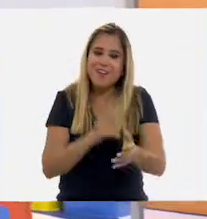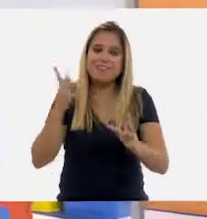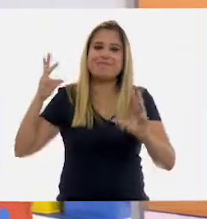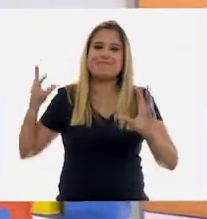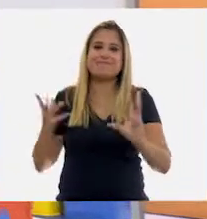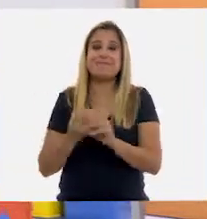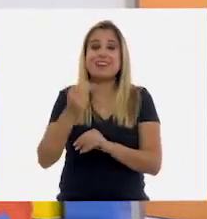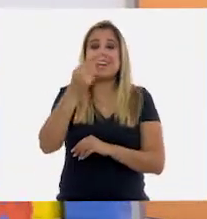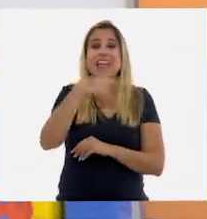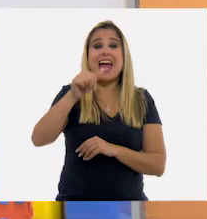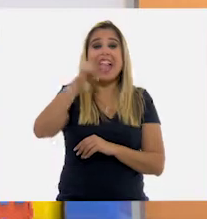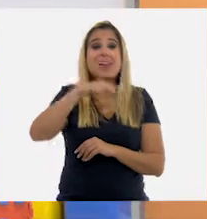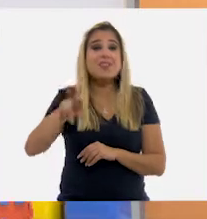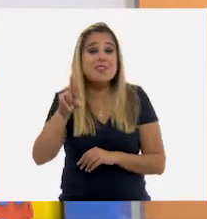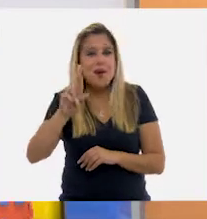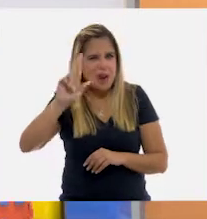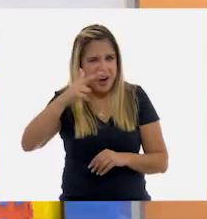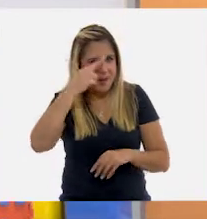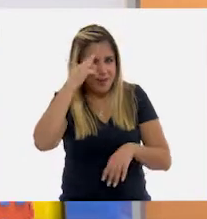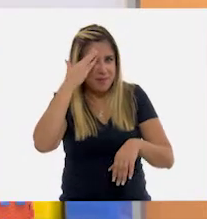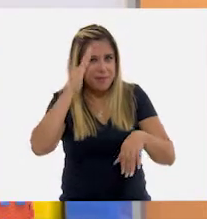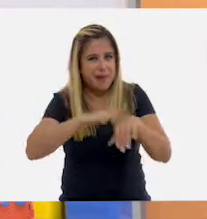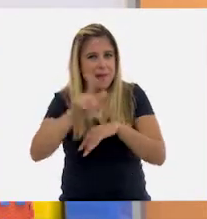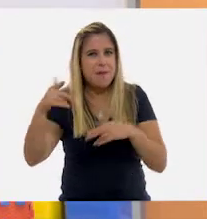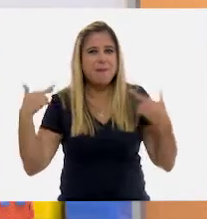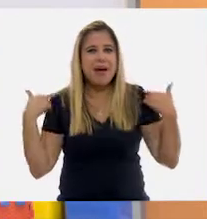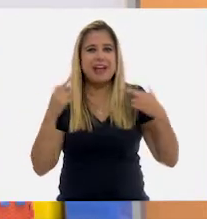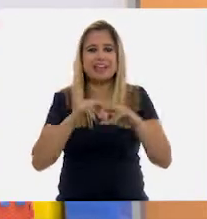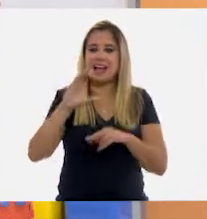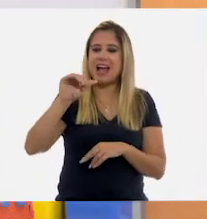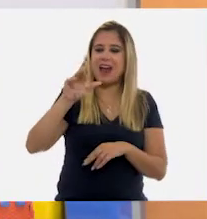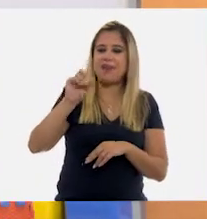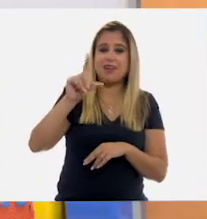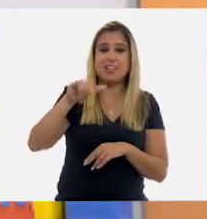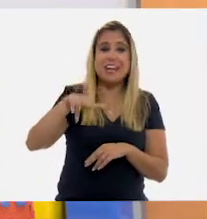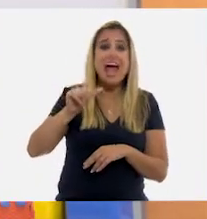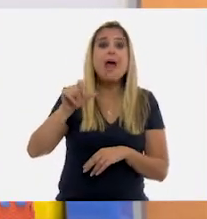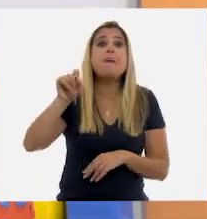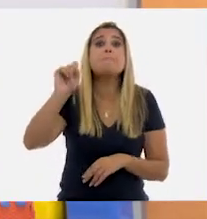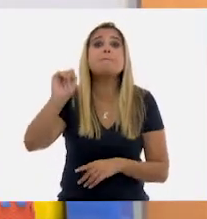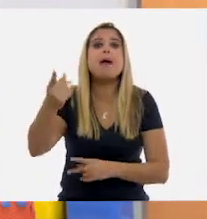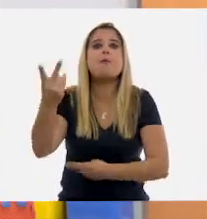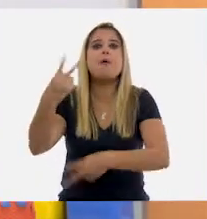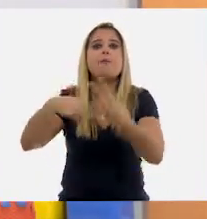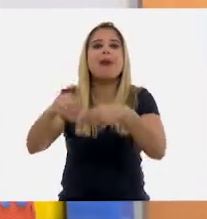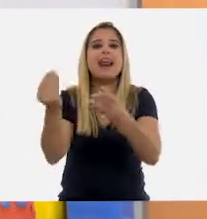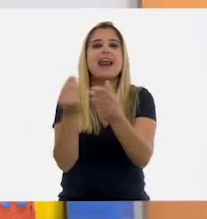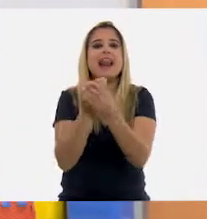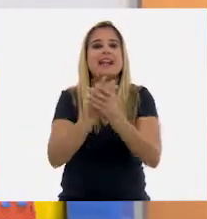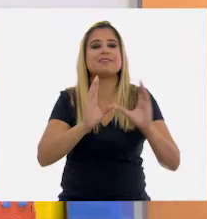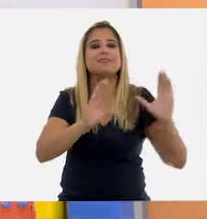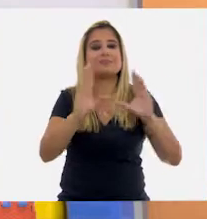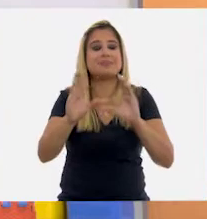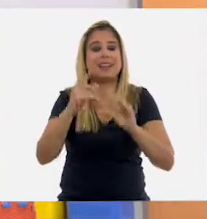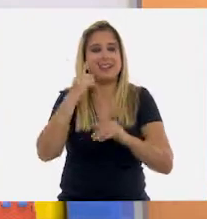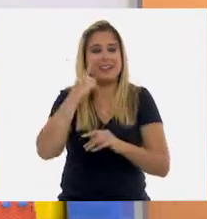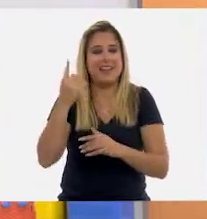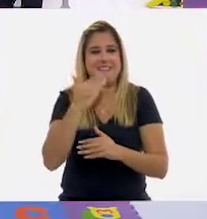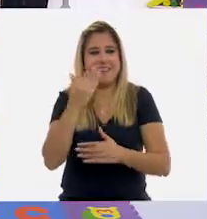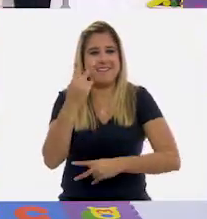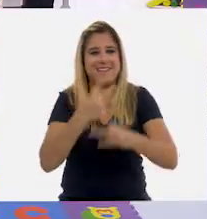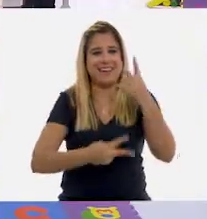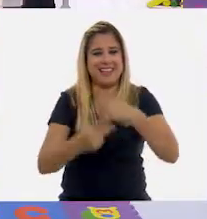lengua ñañú. ¿Se acuerdan que lo vimos con la maestra Carolina? Pues ella viene justo a darnos la clase el día de hoy. Vamos a darle la bienvenida.